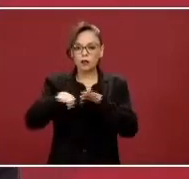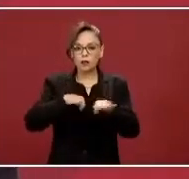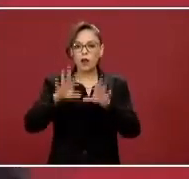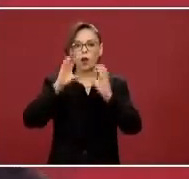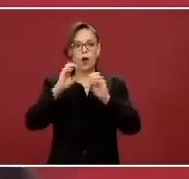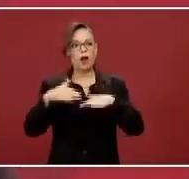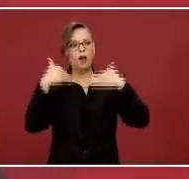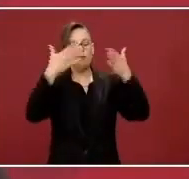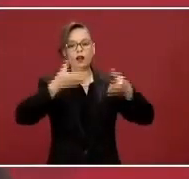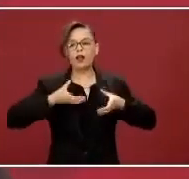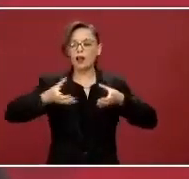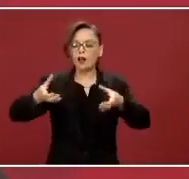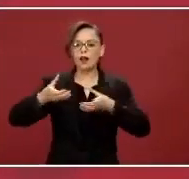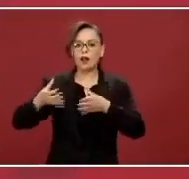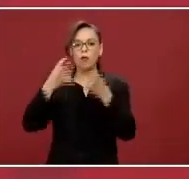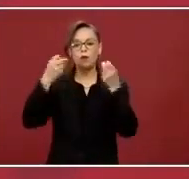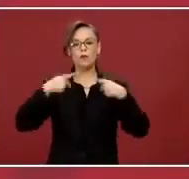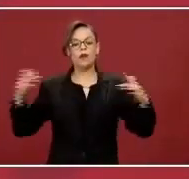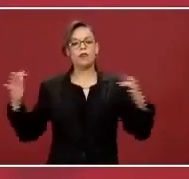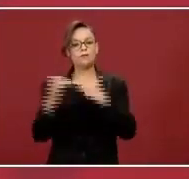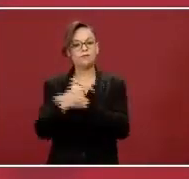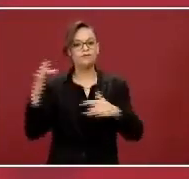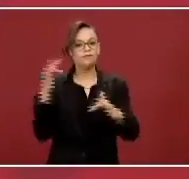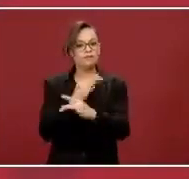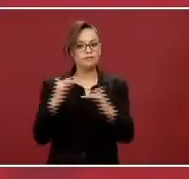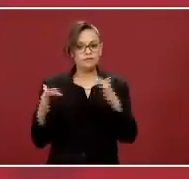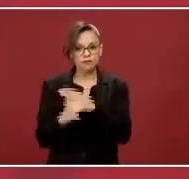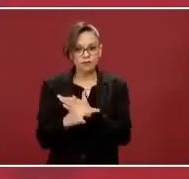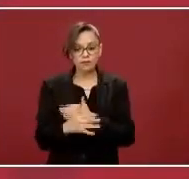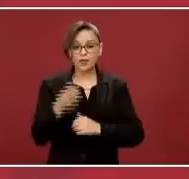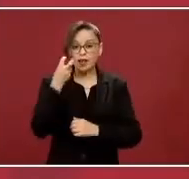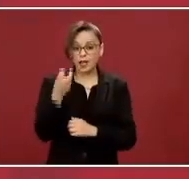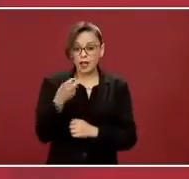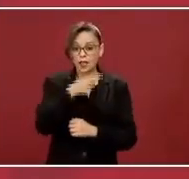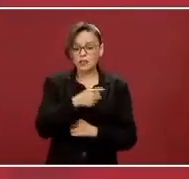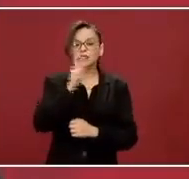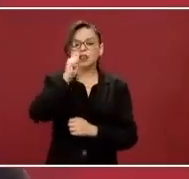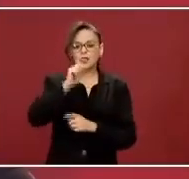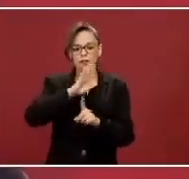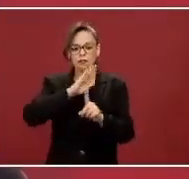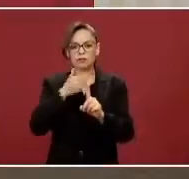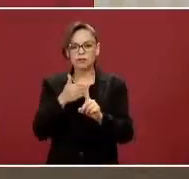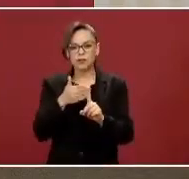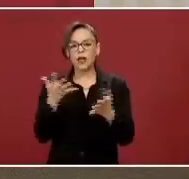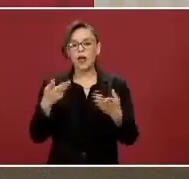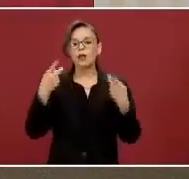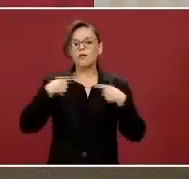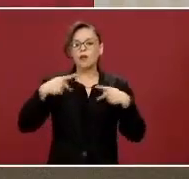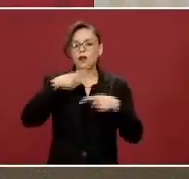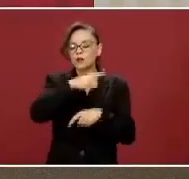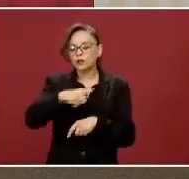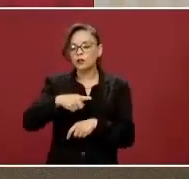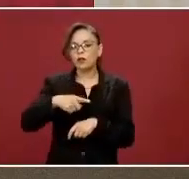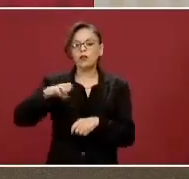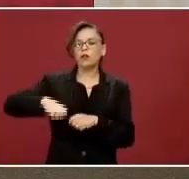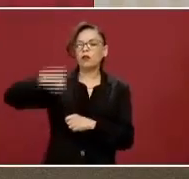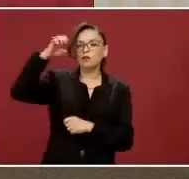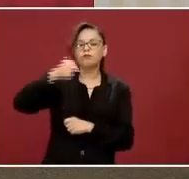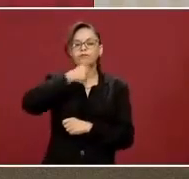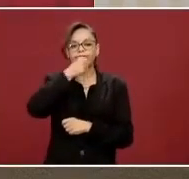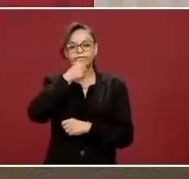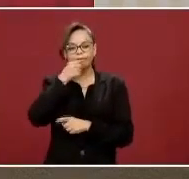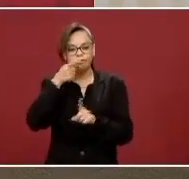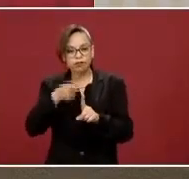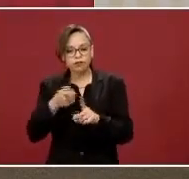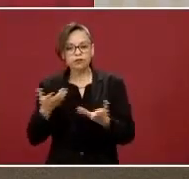concurridos, y esta indicación está dirigida a las personas de alto riesgo de complicarse, adultos mayores, grupos de personas